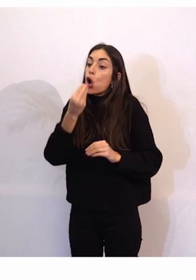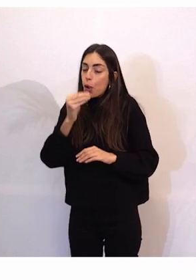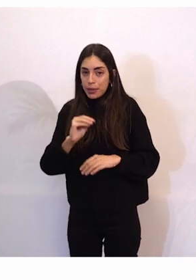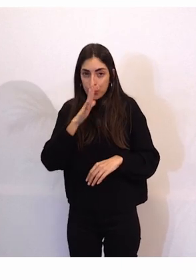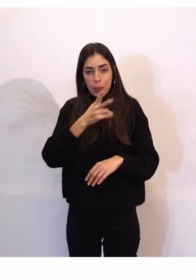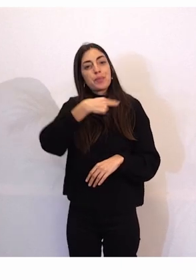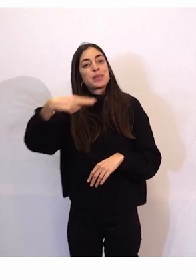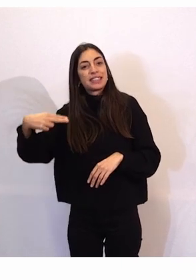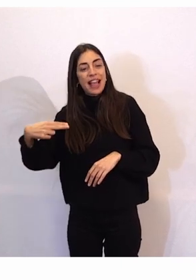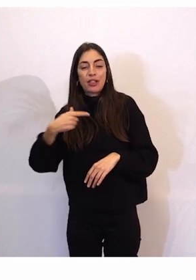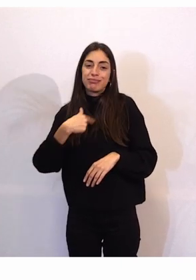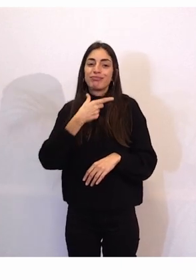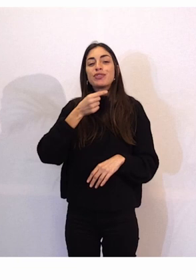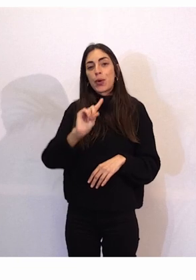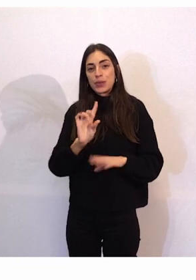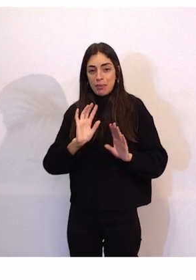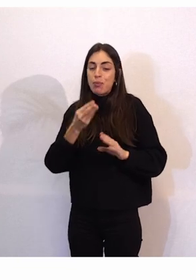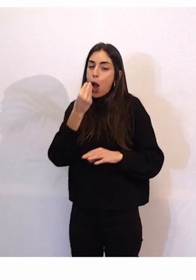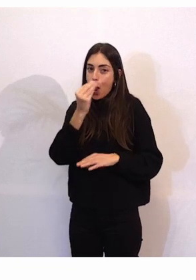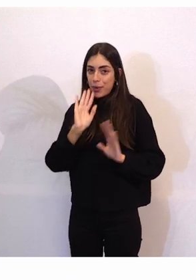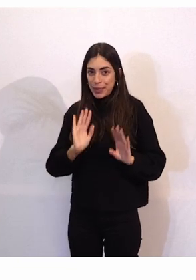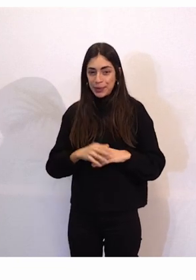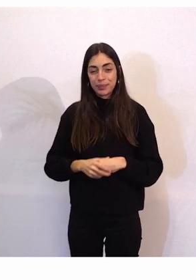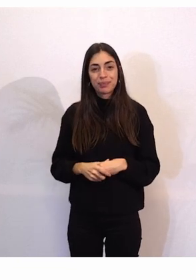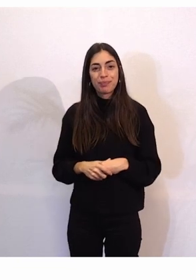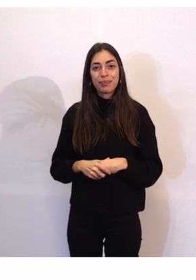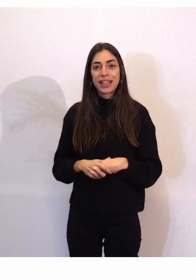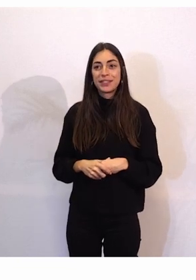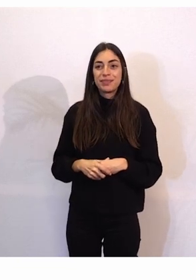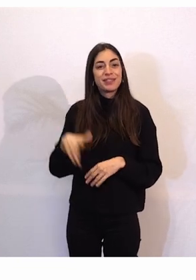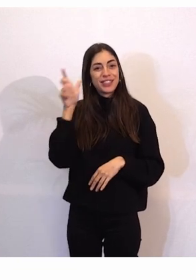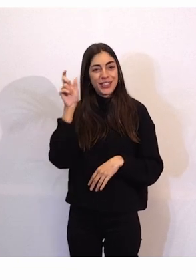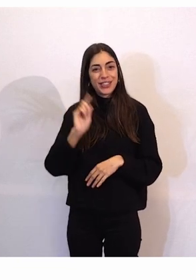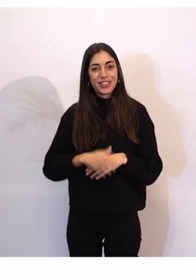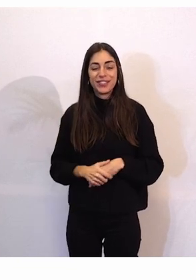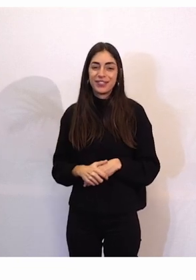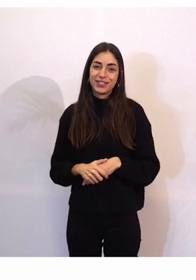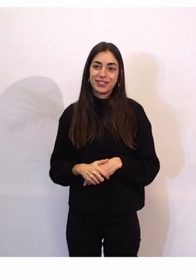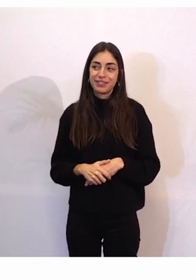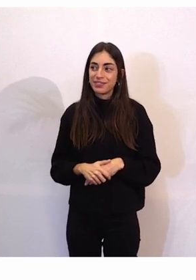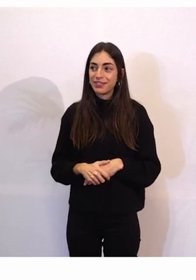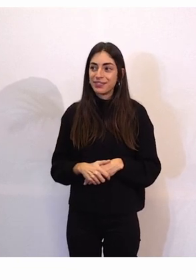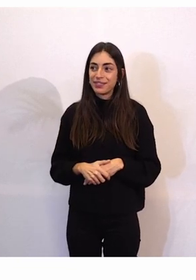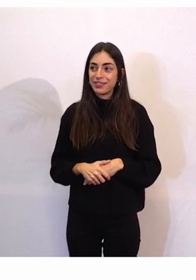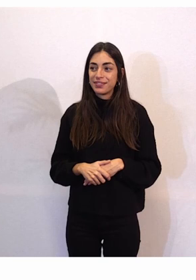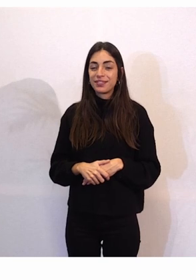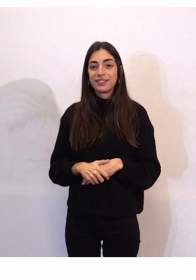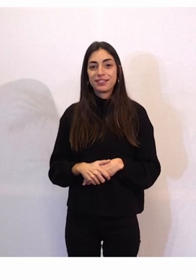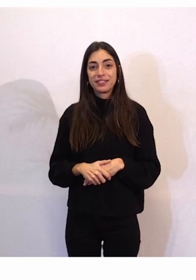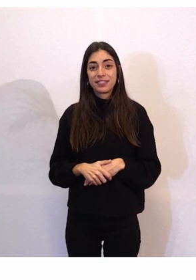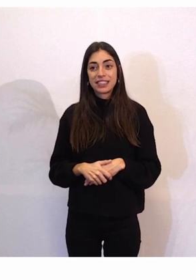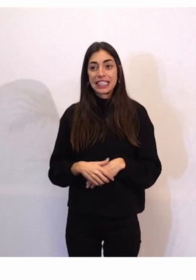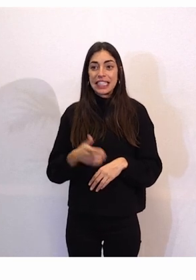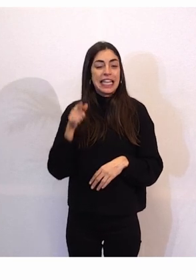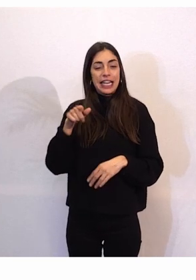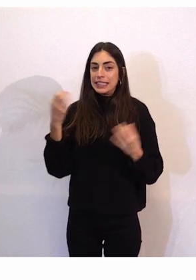pescado? Sí, claro, qué remedio te queda, como las lentejas, si quieres las comes y no las dejas, igual. Y se lo